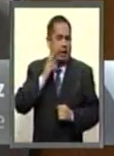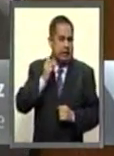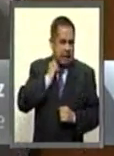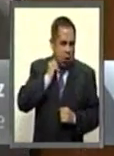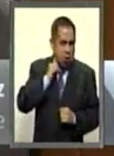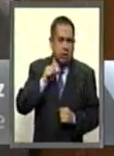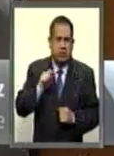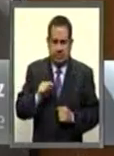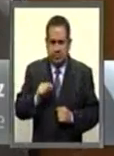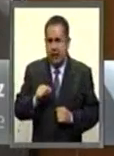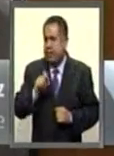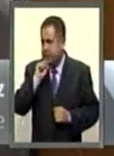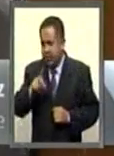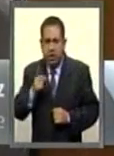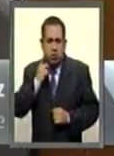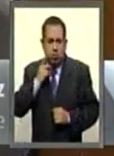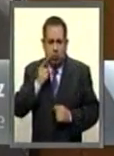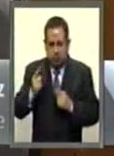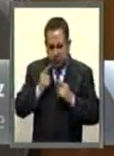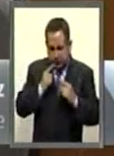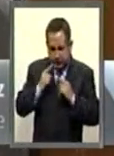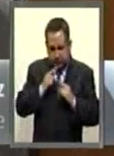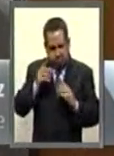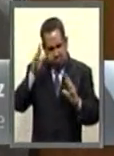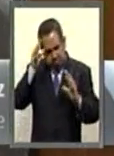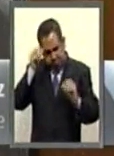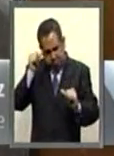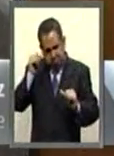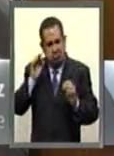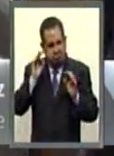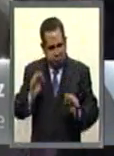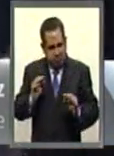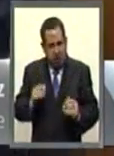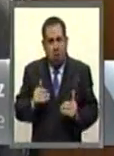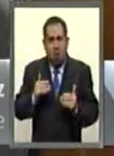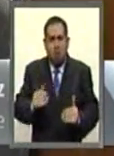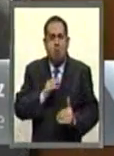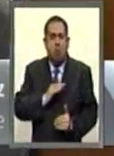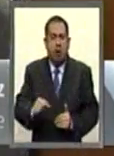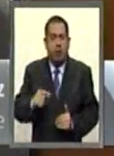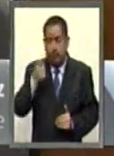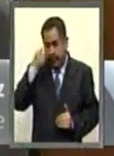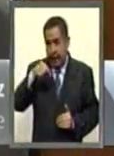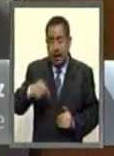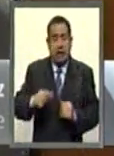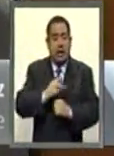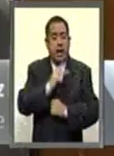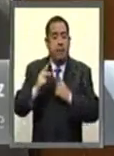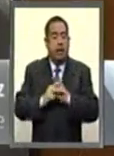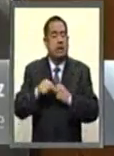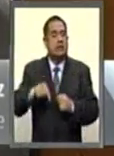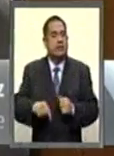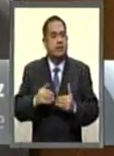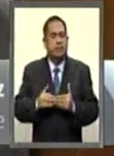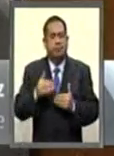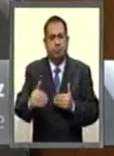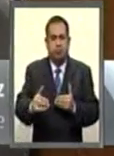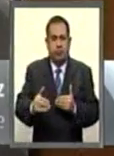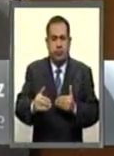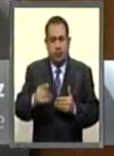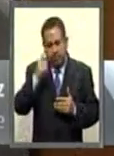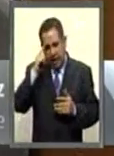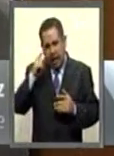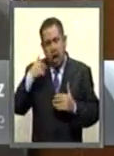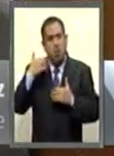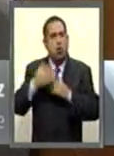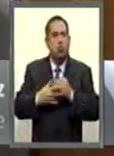Senadores y de los Diputados, que permitieron a este país arribar y saludar